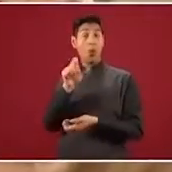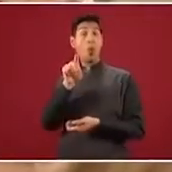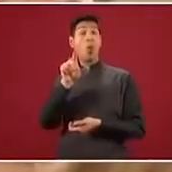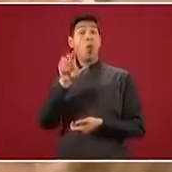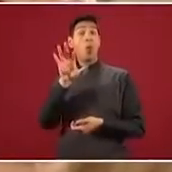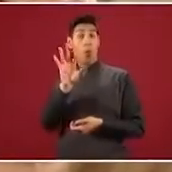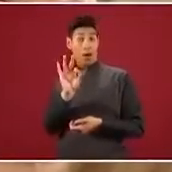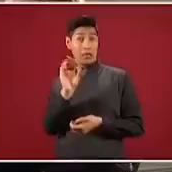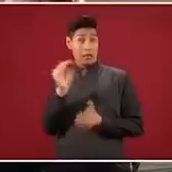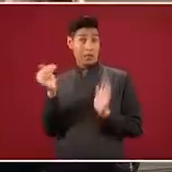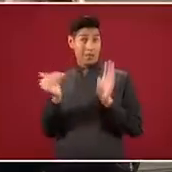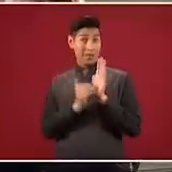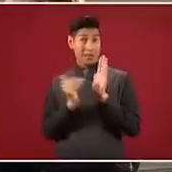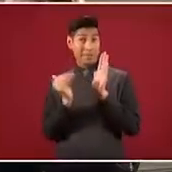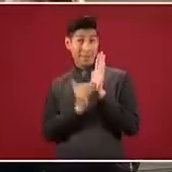este monto? Gracias. Sí, no va a